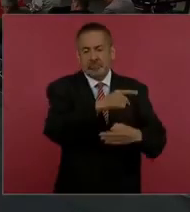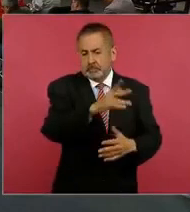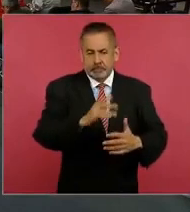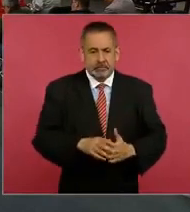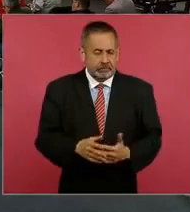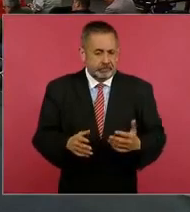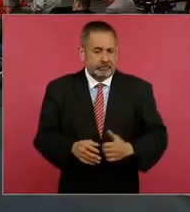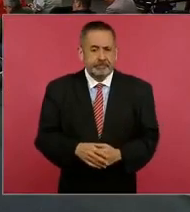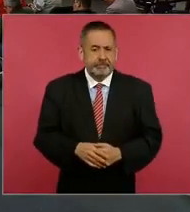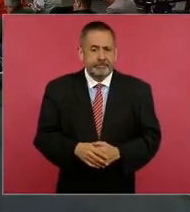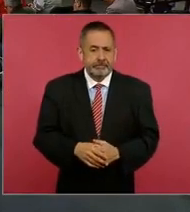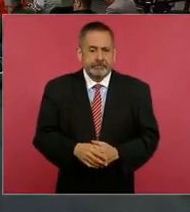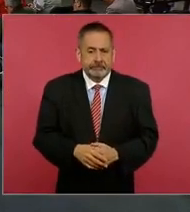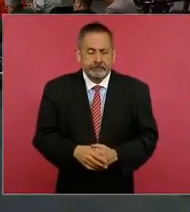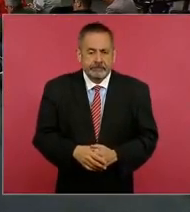Y ahora